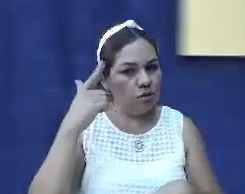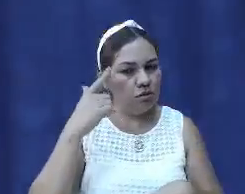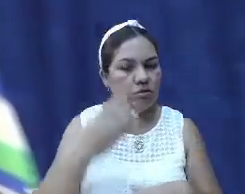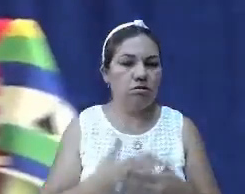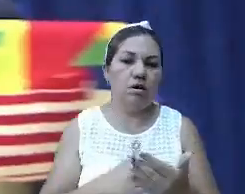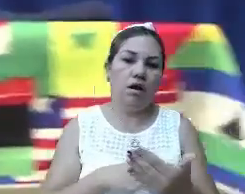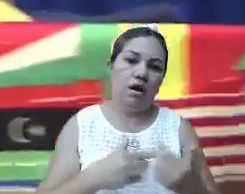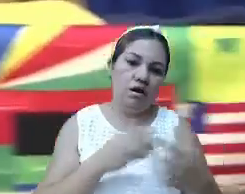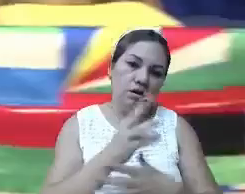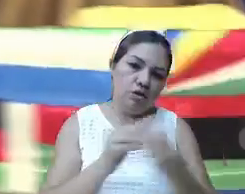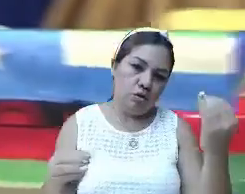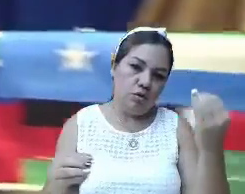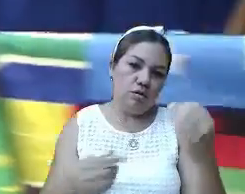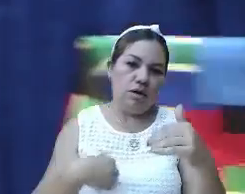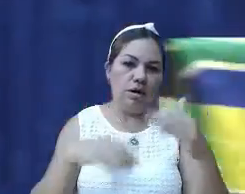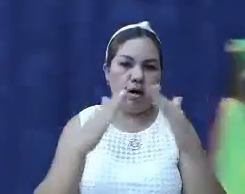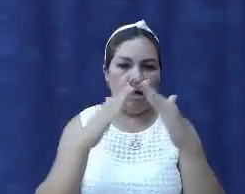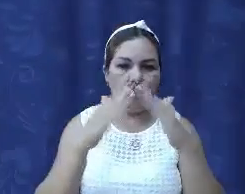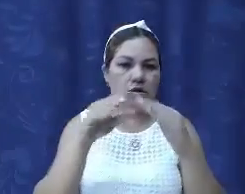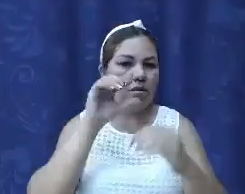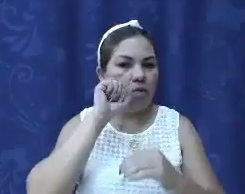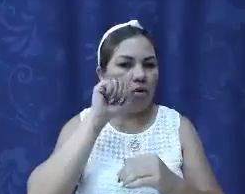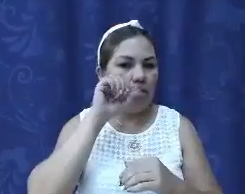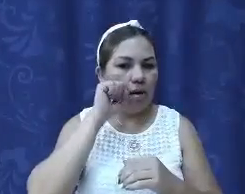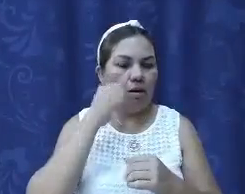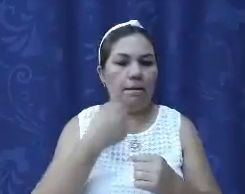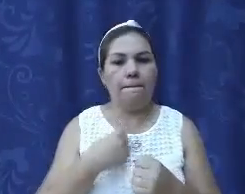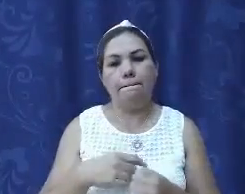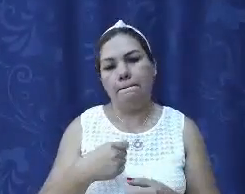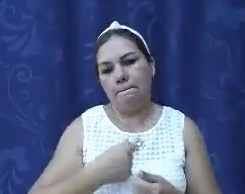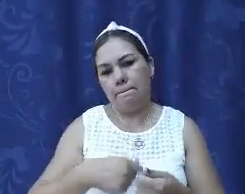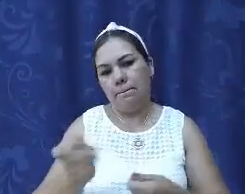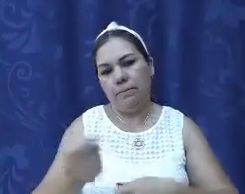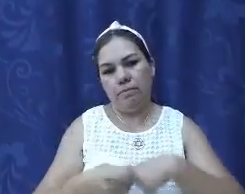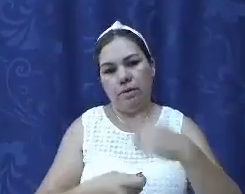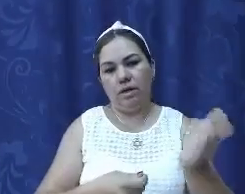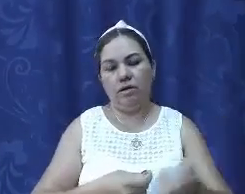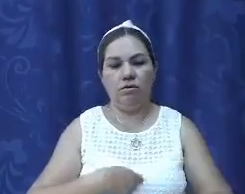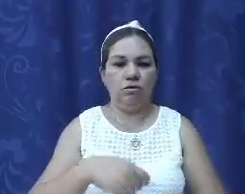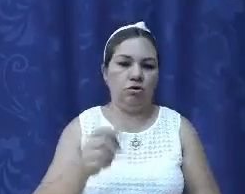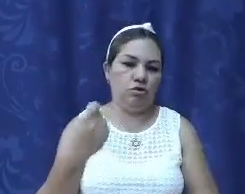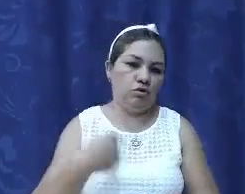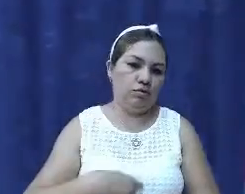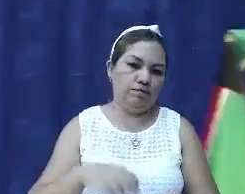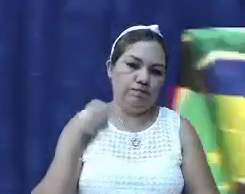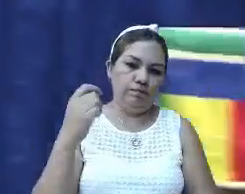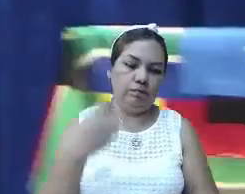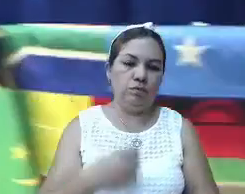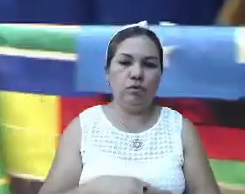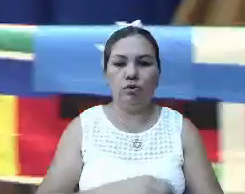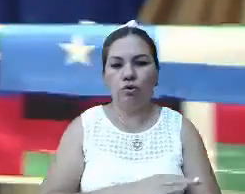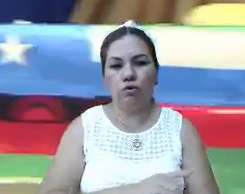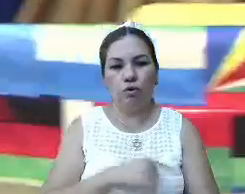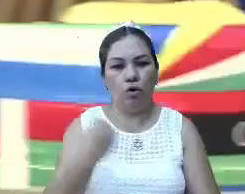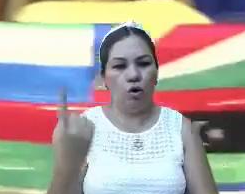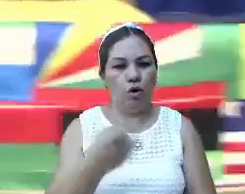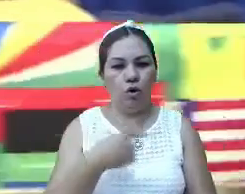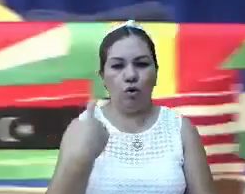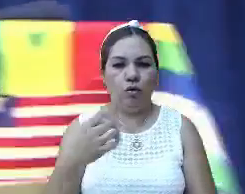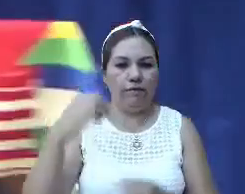casa de su padre y fue y gastó todo lo que tenía, diácono, las bendiciones que Dios le dio